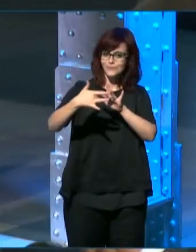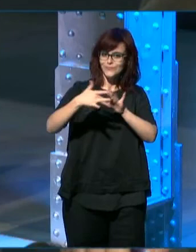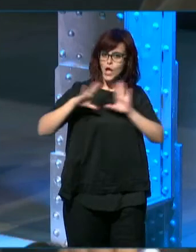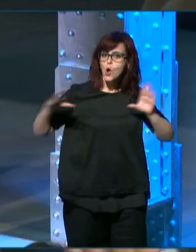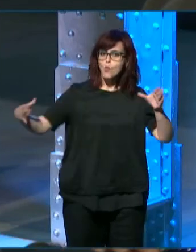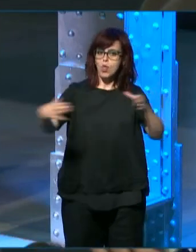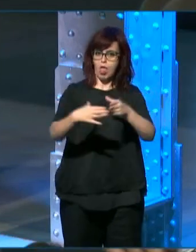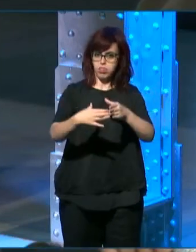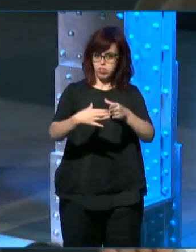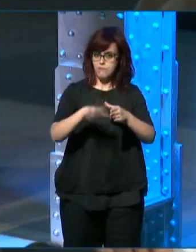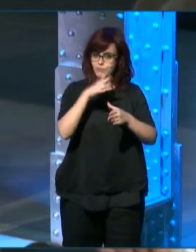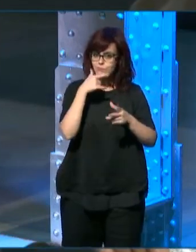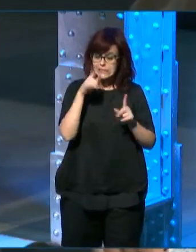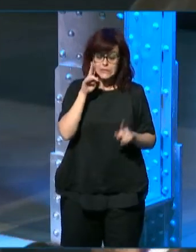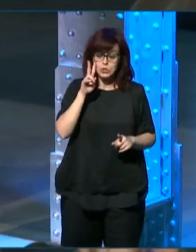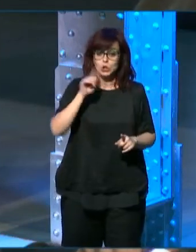he percibido